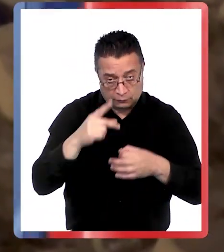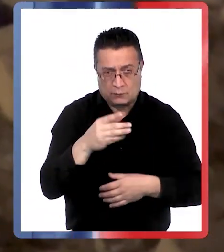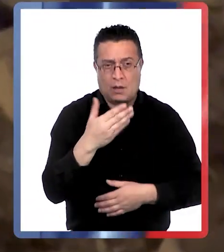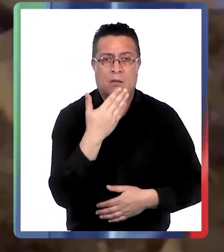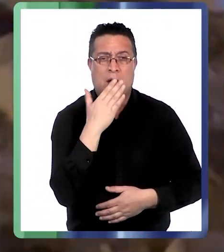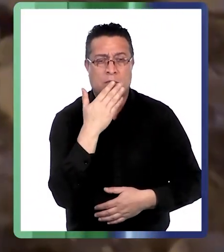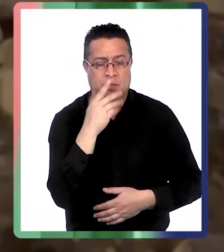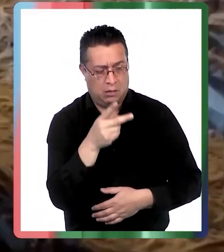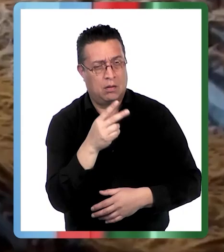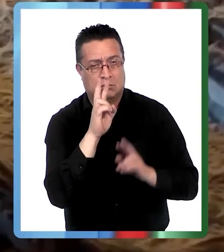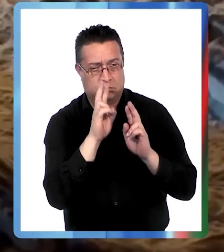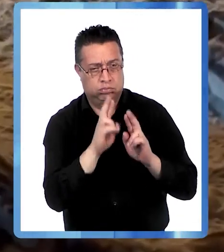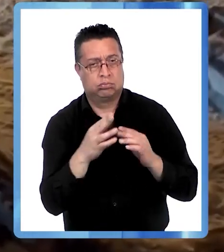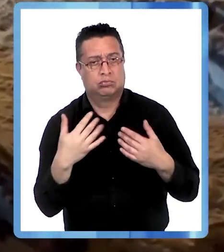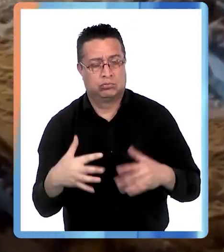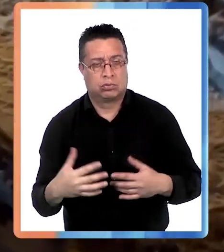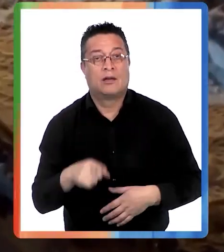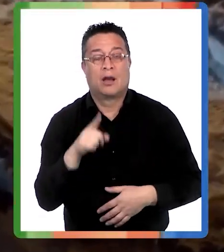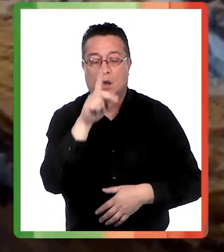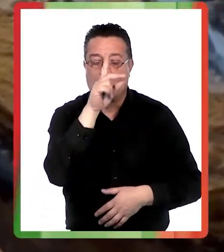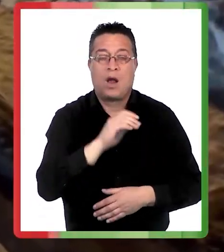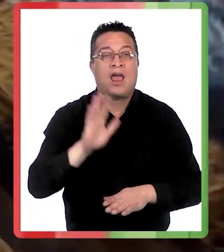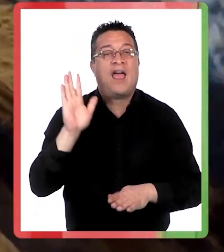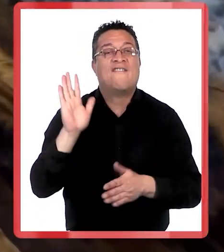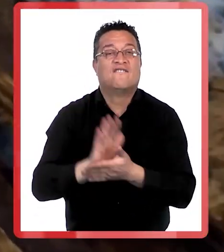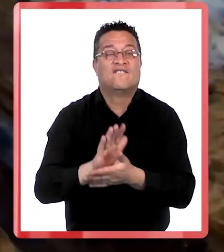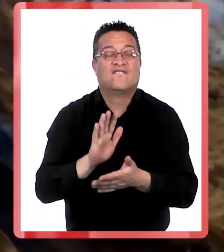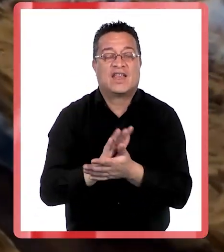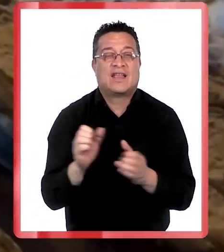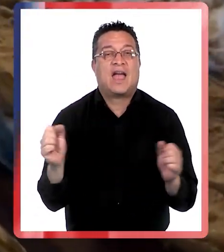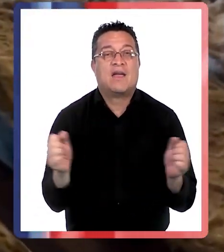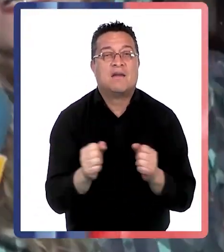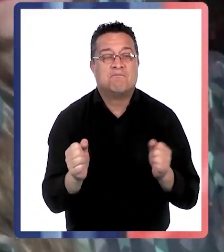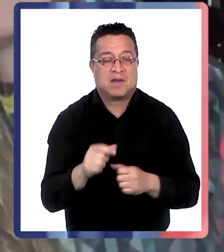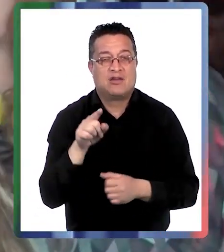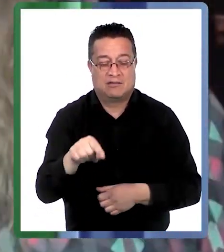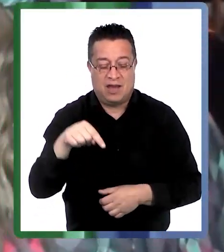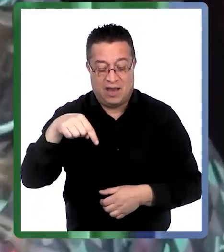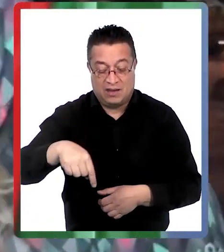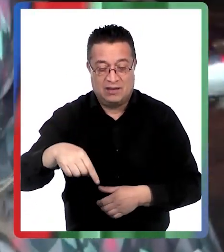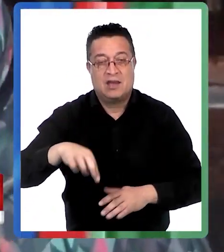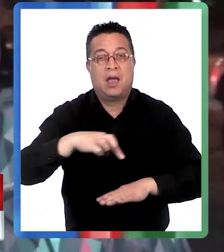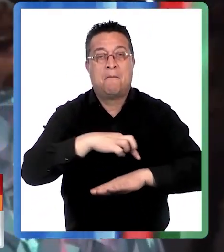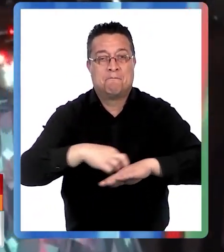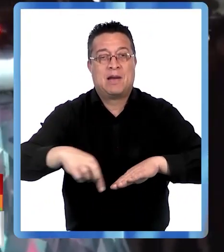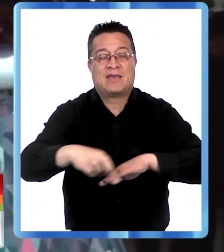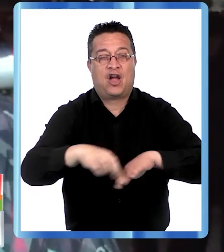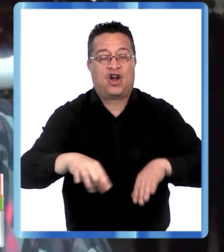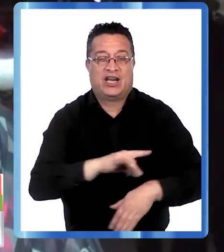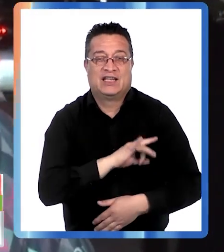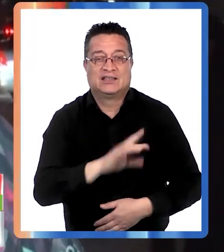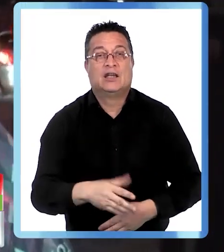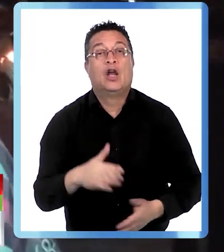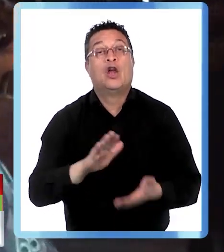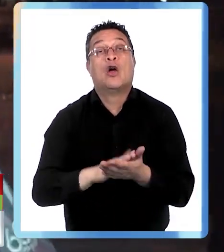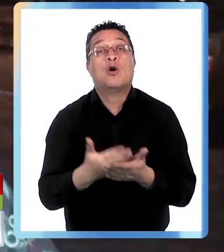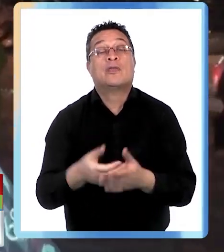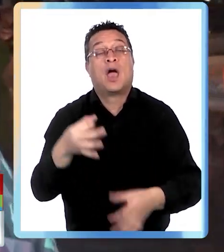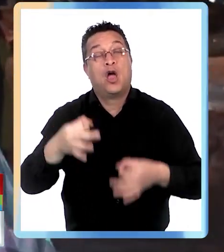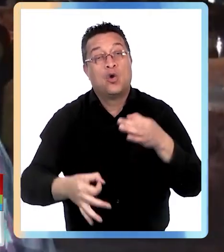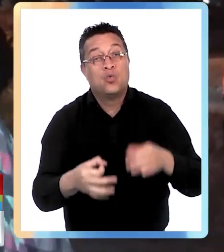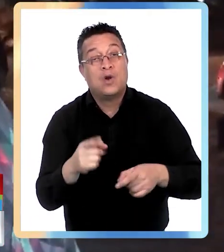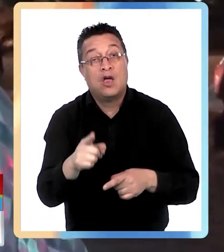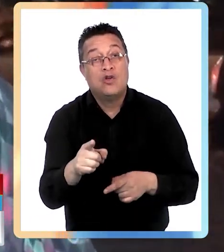los participantes es una fiesta es la fiesta del Invierno que se vive por supuesto acá en la Patagonia chilena cómo estás como Jurado para ir